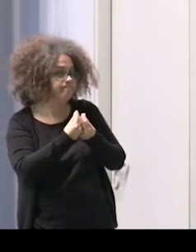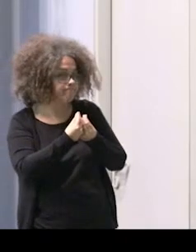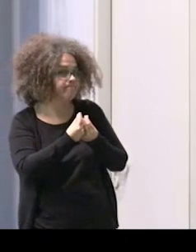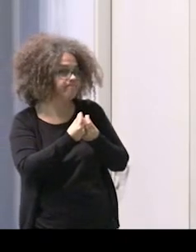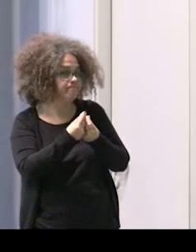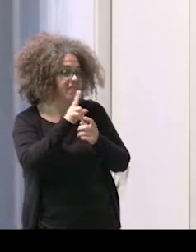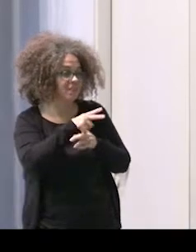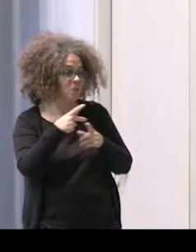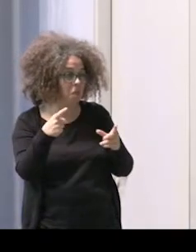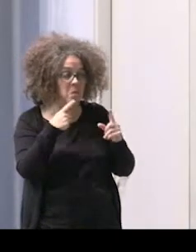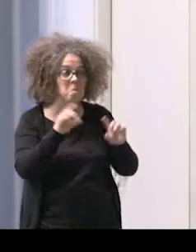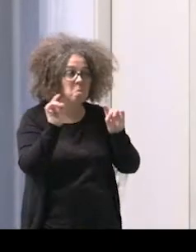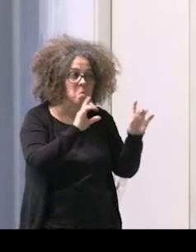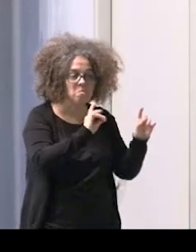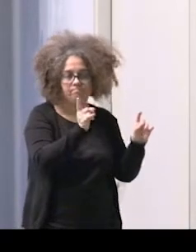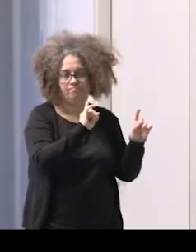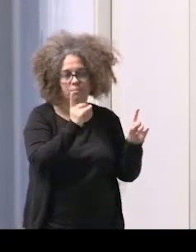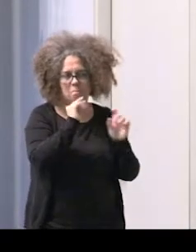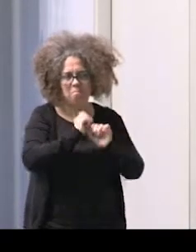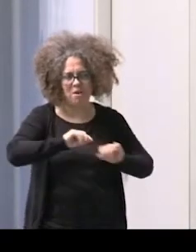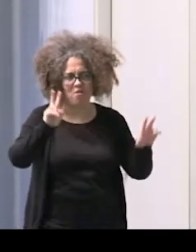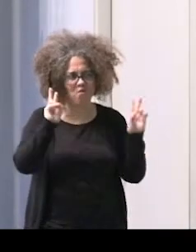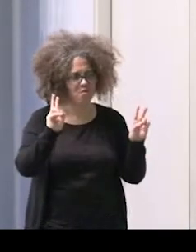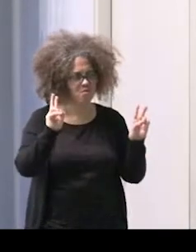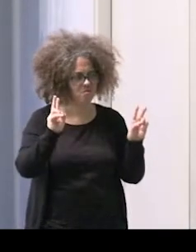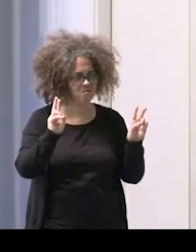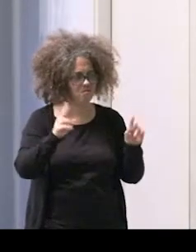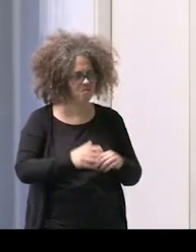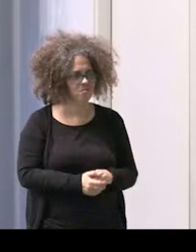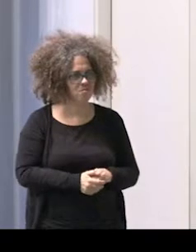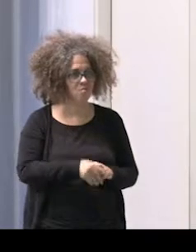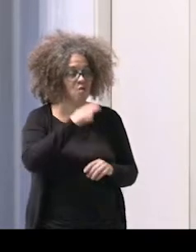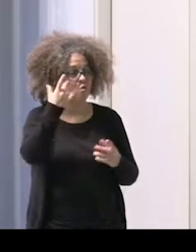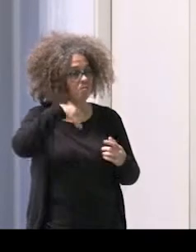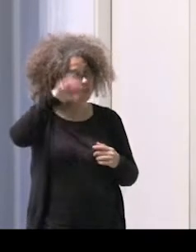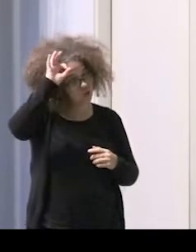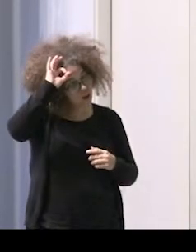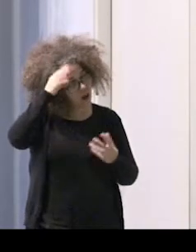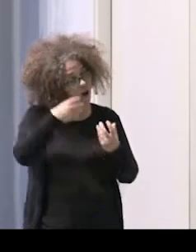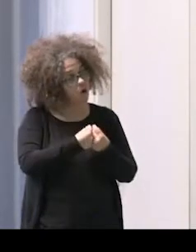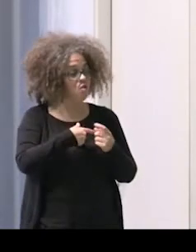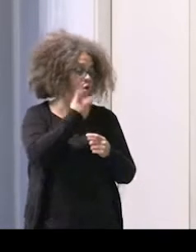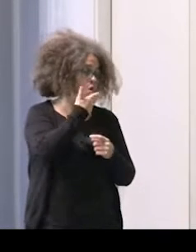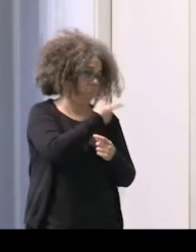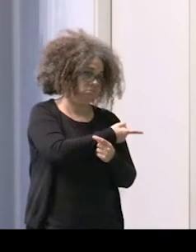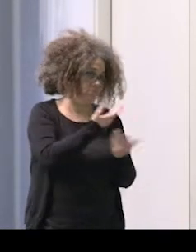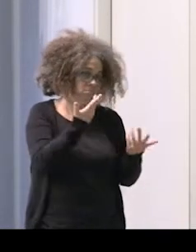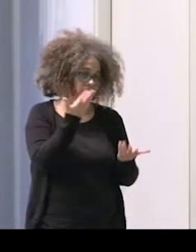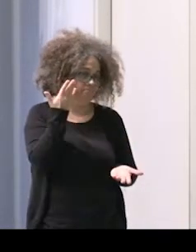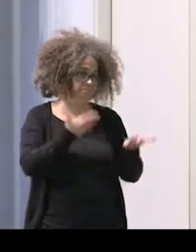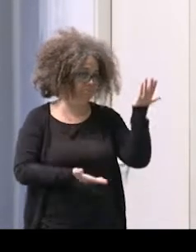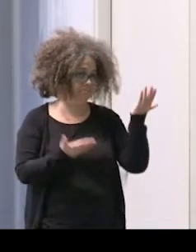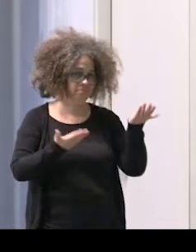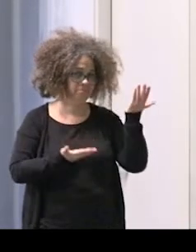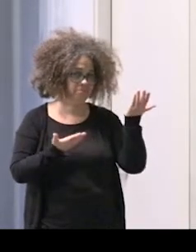el resultado sería bastante peor para una persona con implante coclear que para una persona normoyente. De hecho, estos